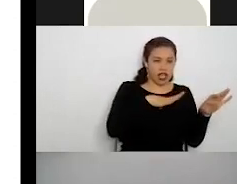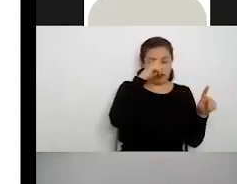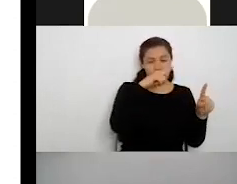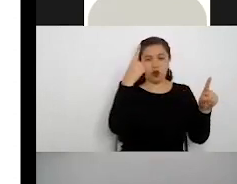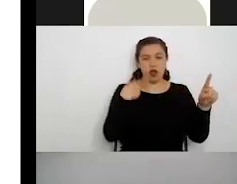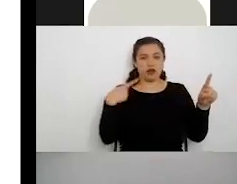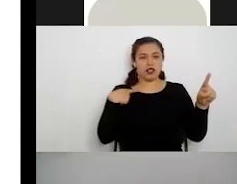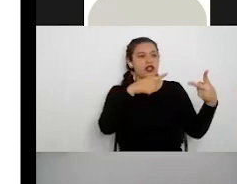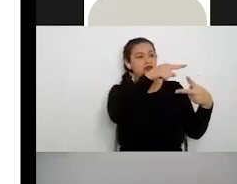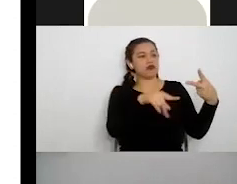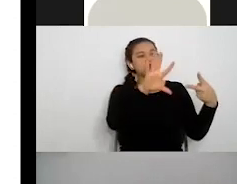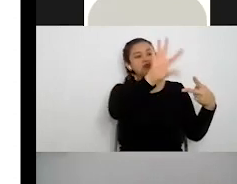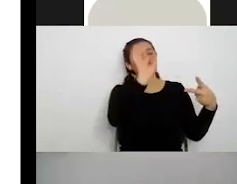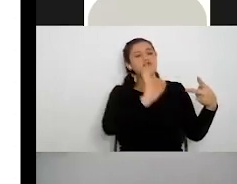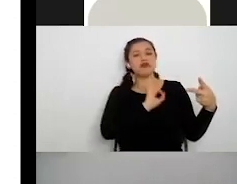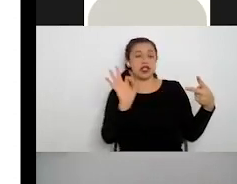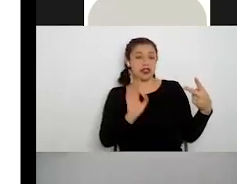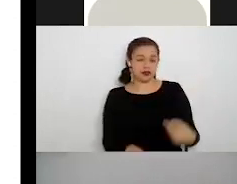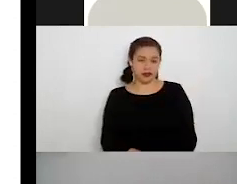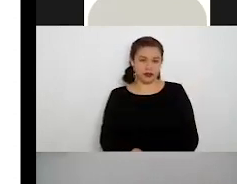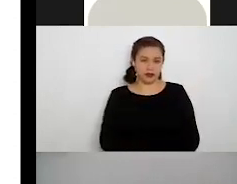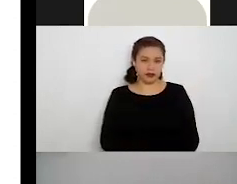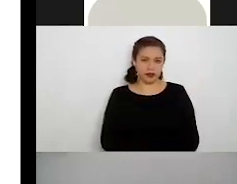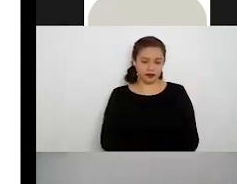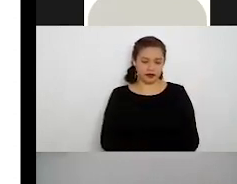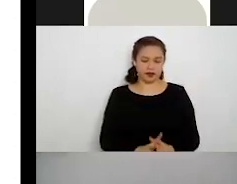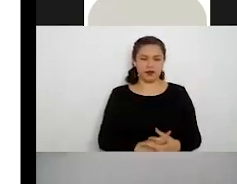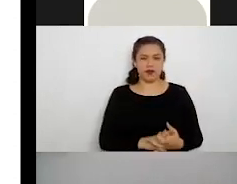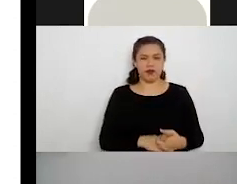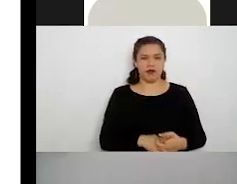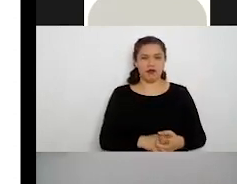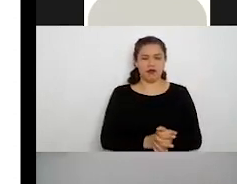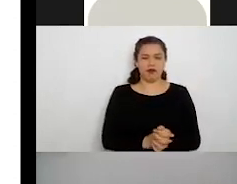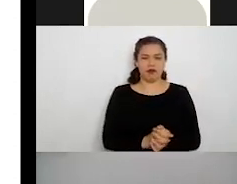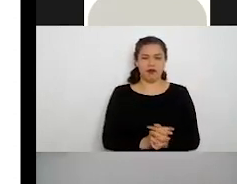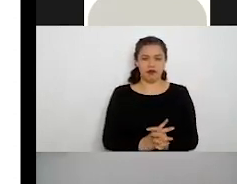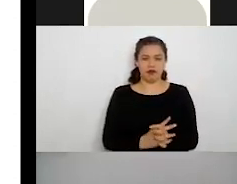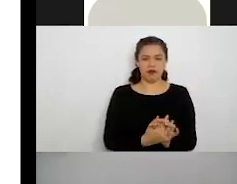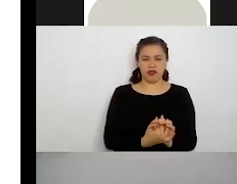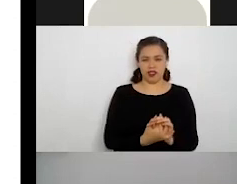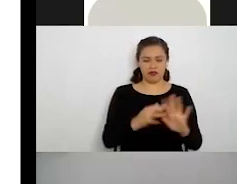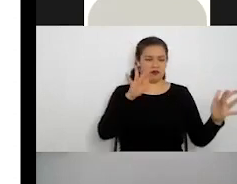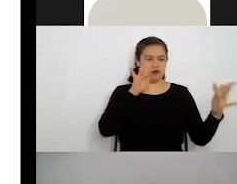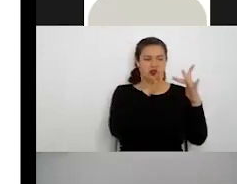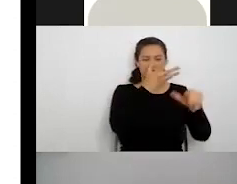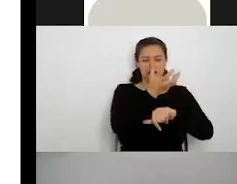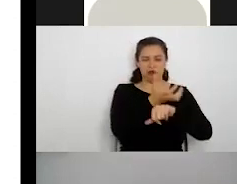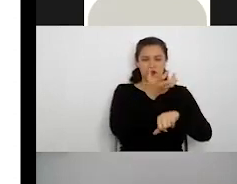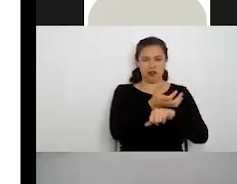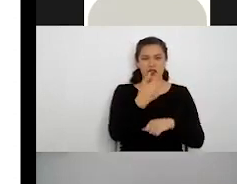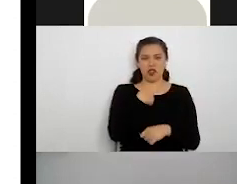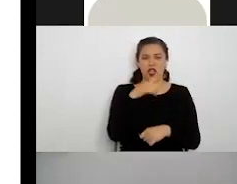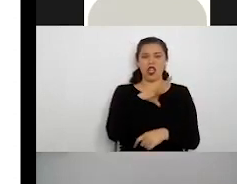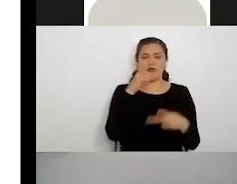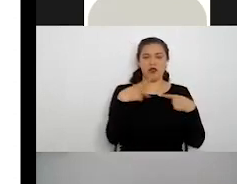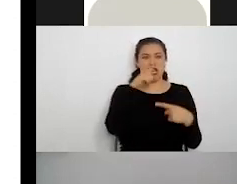Esto lo que te dice finalmente es que, y bueno, si tienen relación con Estados Unidos, digo, yo tengo unos clientes